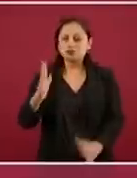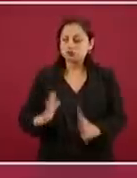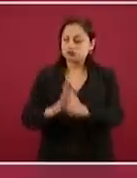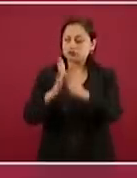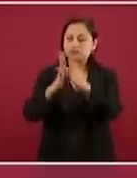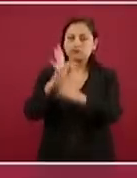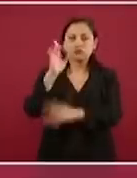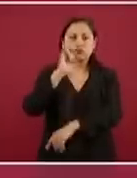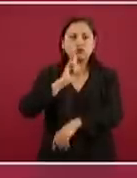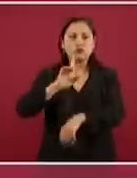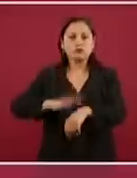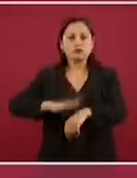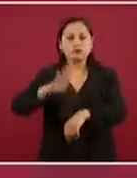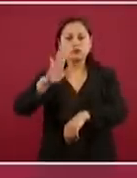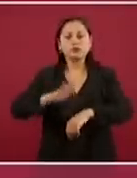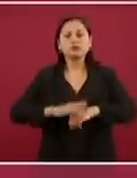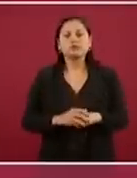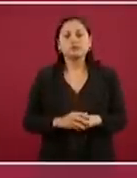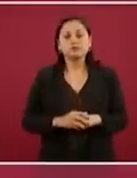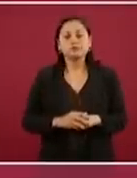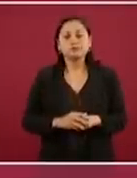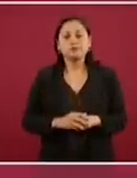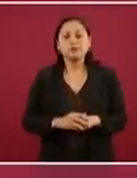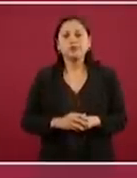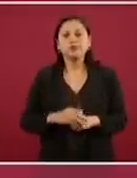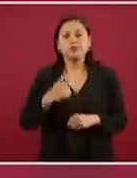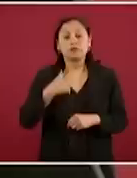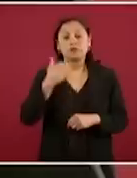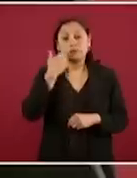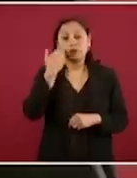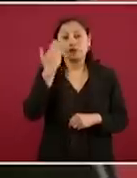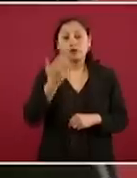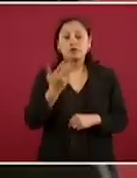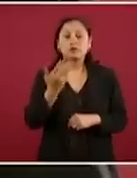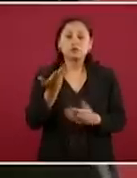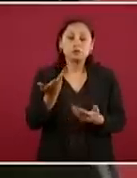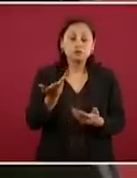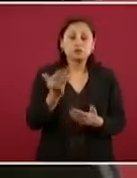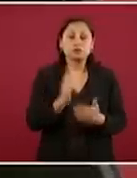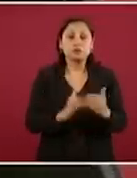que cuando menos mitad de mujeres